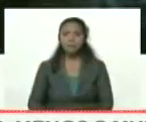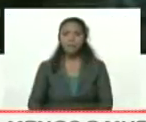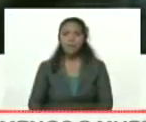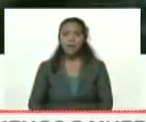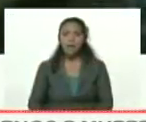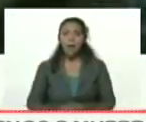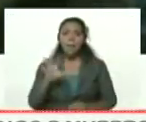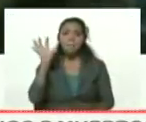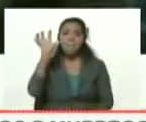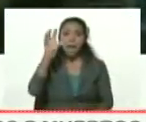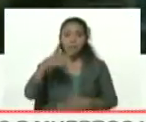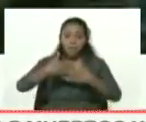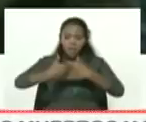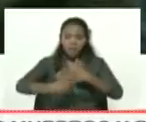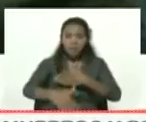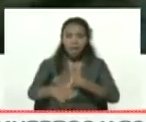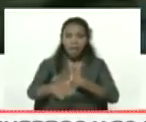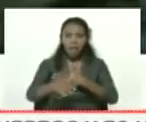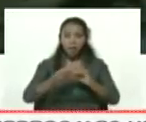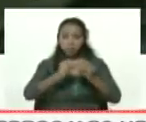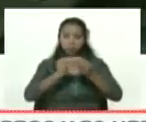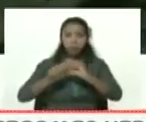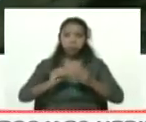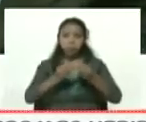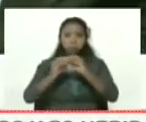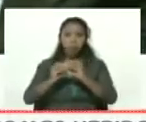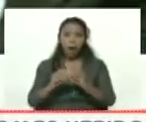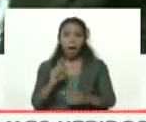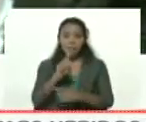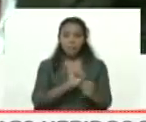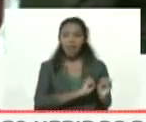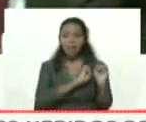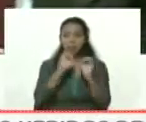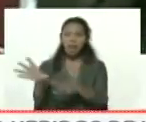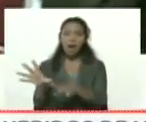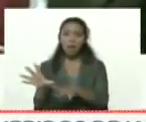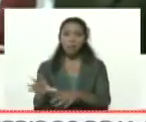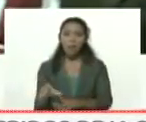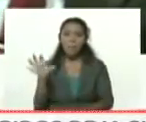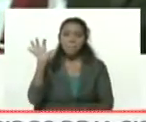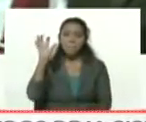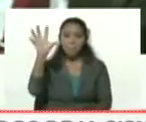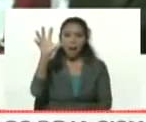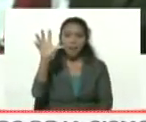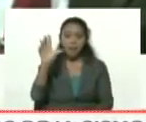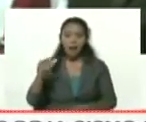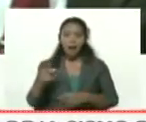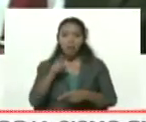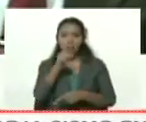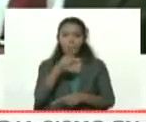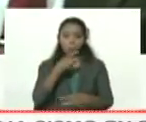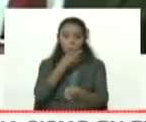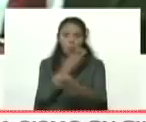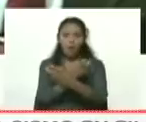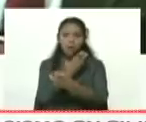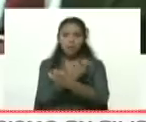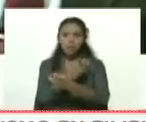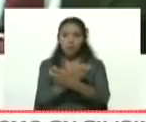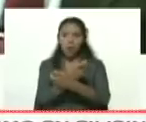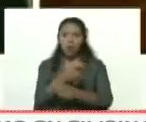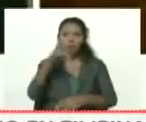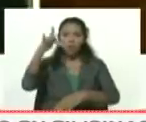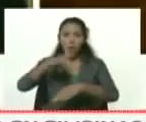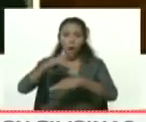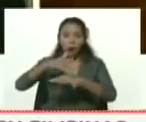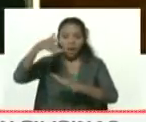patria lanzada al mar donde a ti te lanzaron, patria que con tus huesos tocó el fondo del